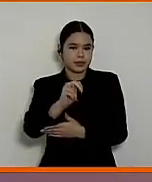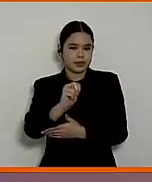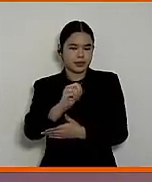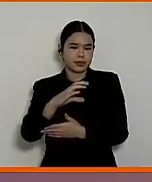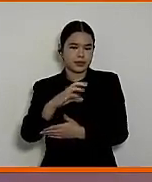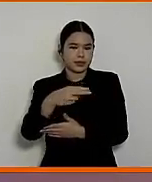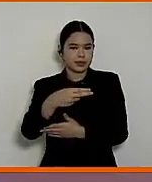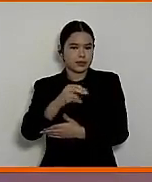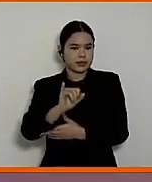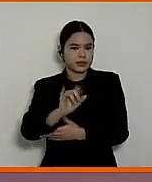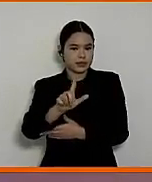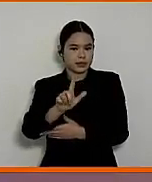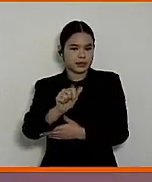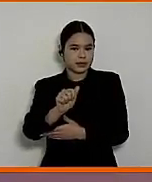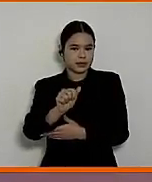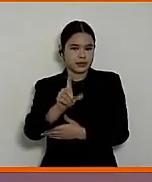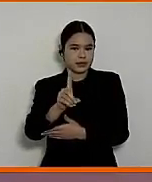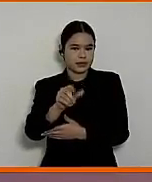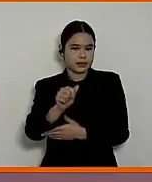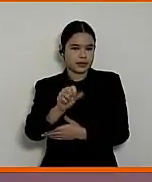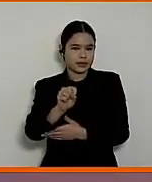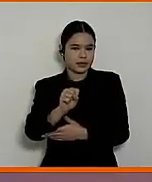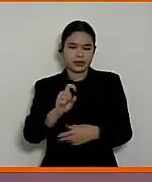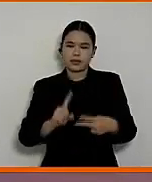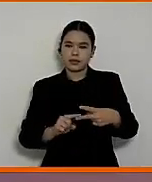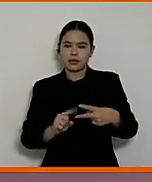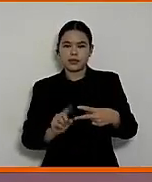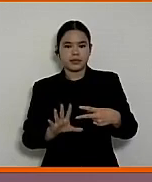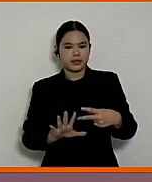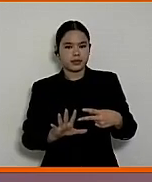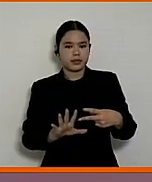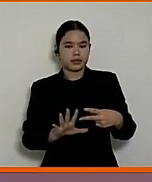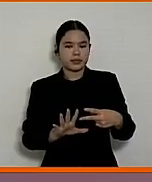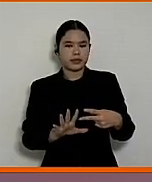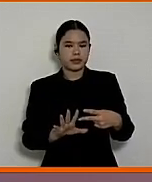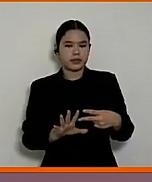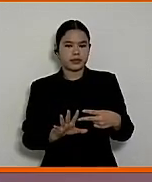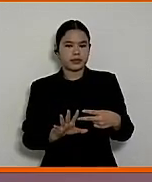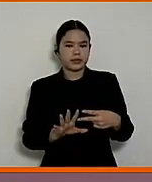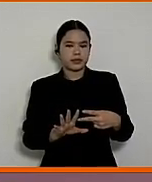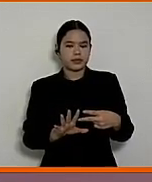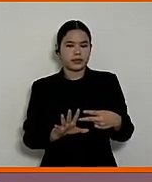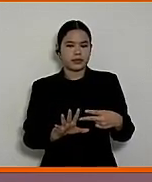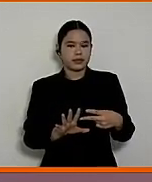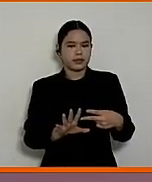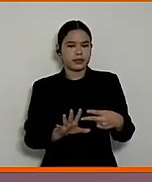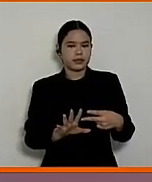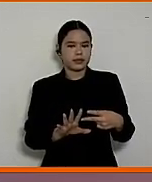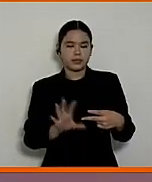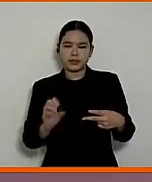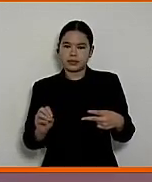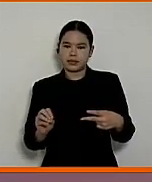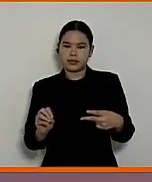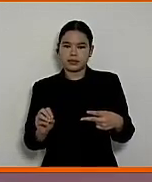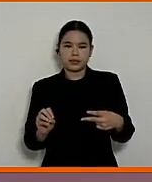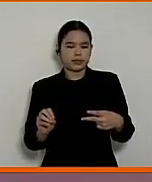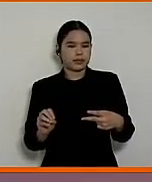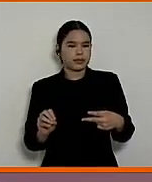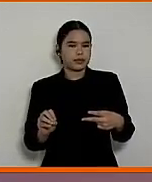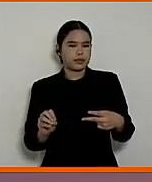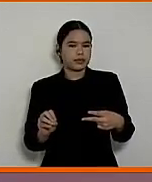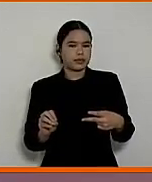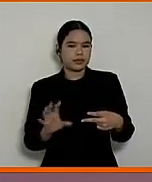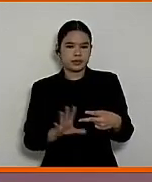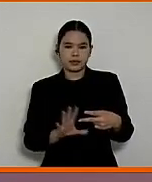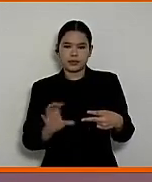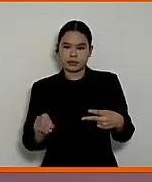número ganador, su primer dígito, este es el 5. Segundo dígito, atentos. Porque este es el 0. Segundo número ganador es